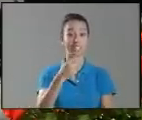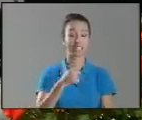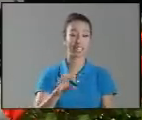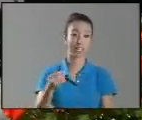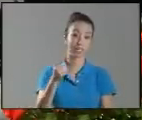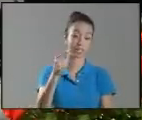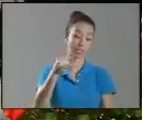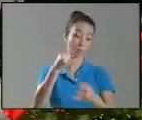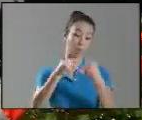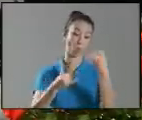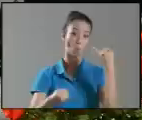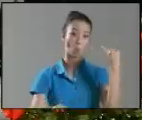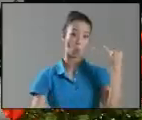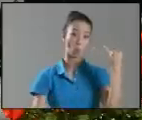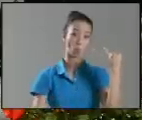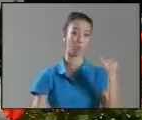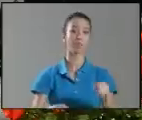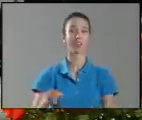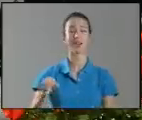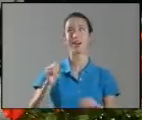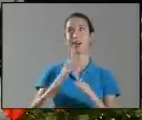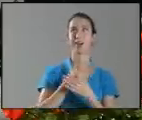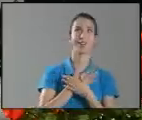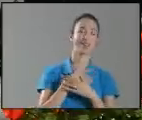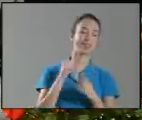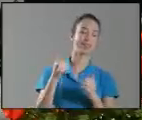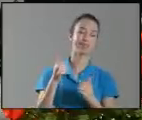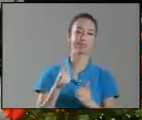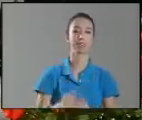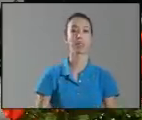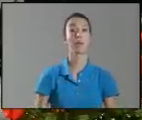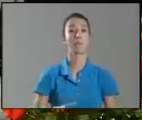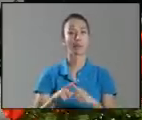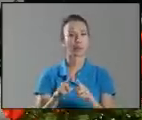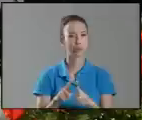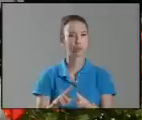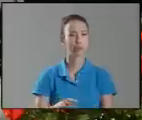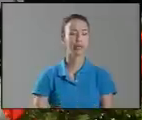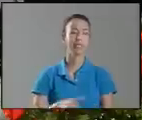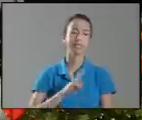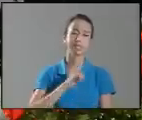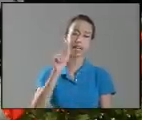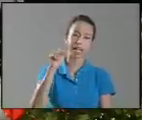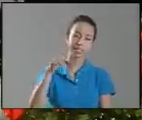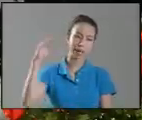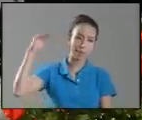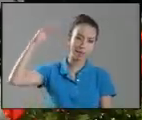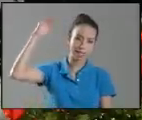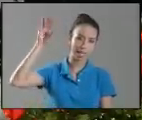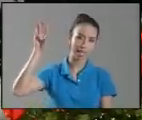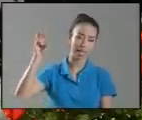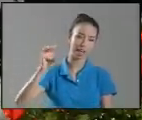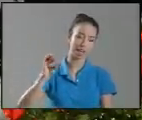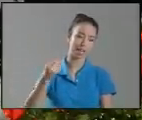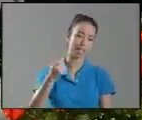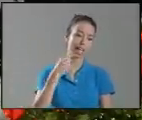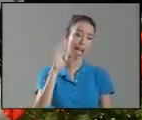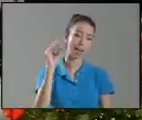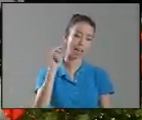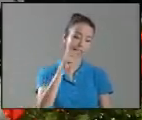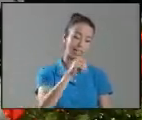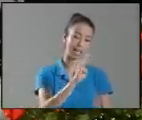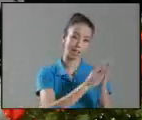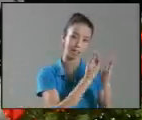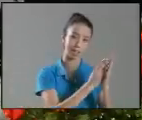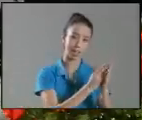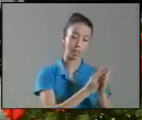Cuando le da buenos resultados es extraordinaria. Pero ¿será esa la medida de aquí? ¿Y cuál